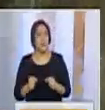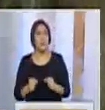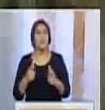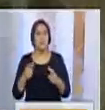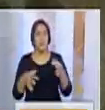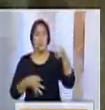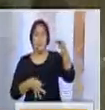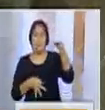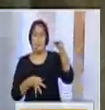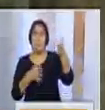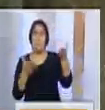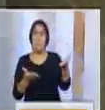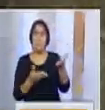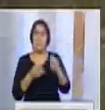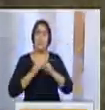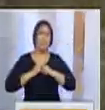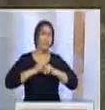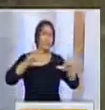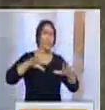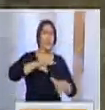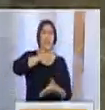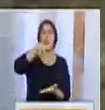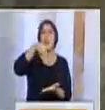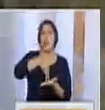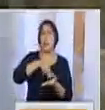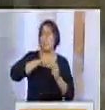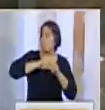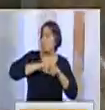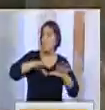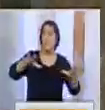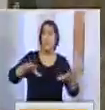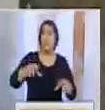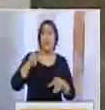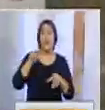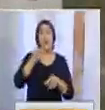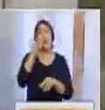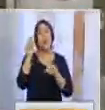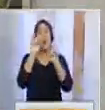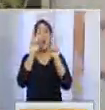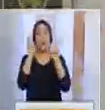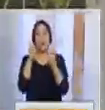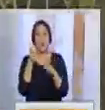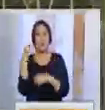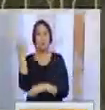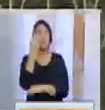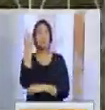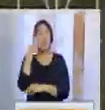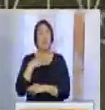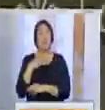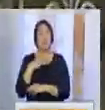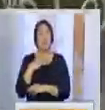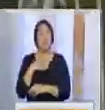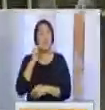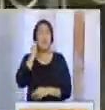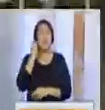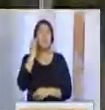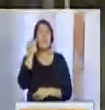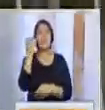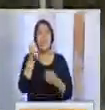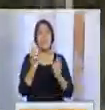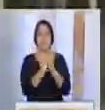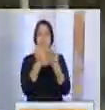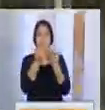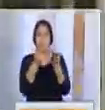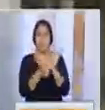mencionaba, van a ser a nivel nacional. Otro tema muy importante de inclusión es que contamos con una guía de inclusión. Esta guía de inclusión va